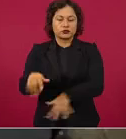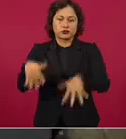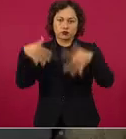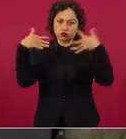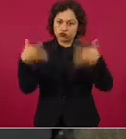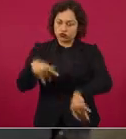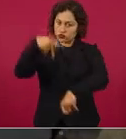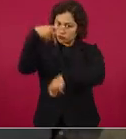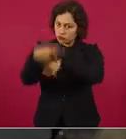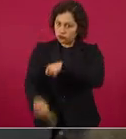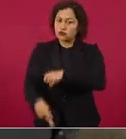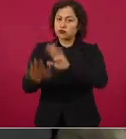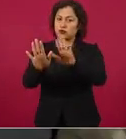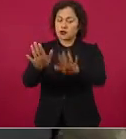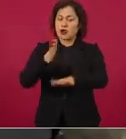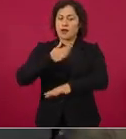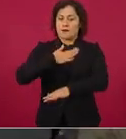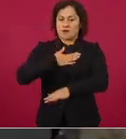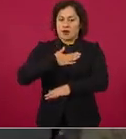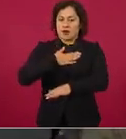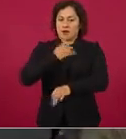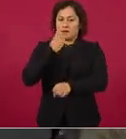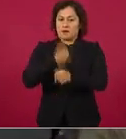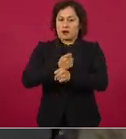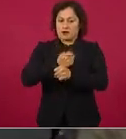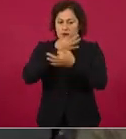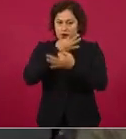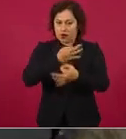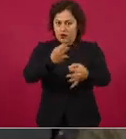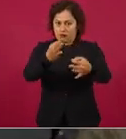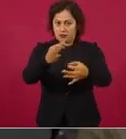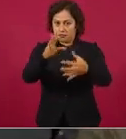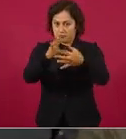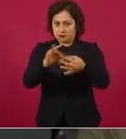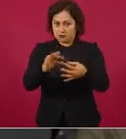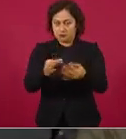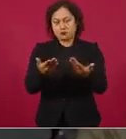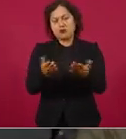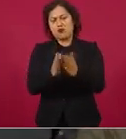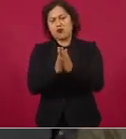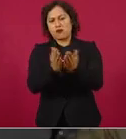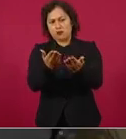difícil. Esa es mi primera participación. Y que nos comente usted